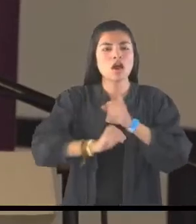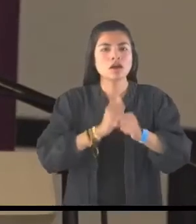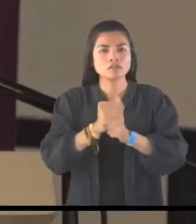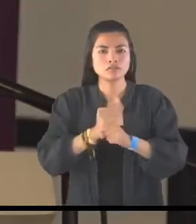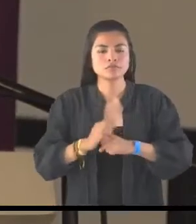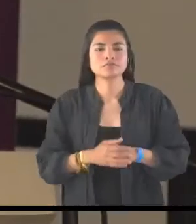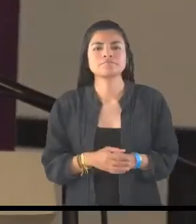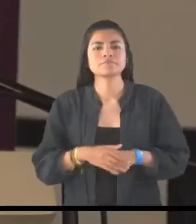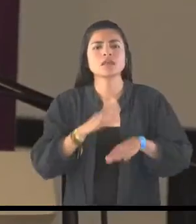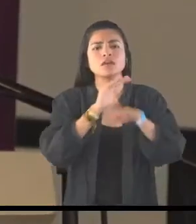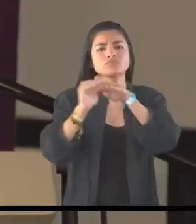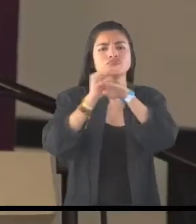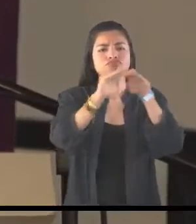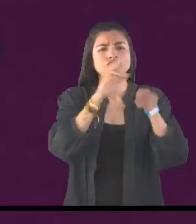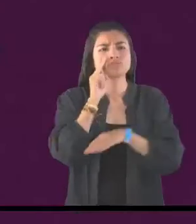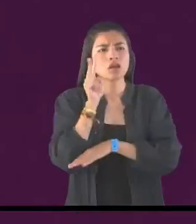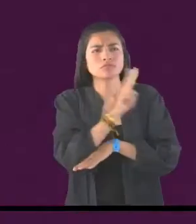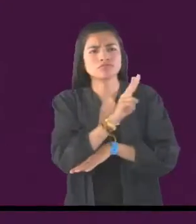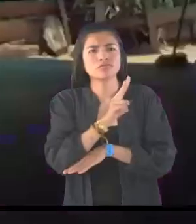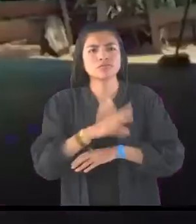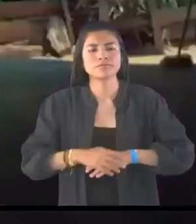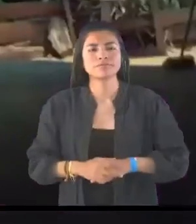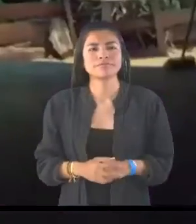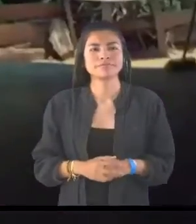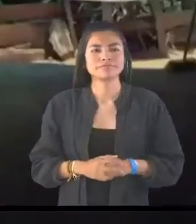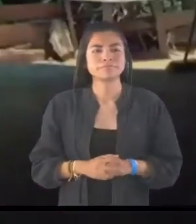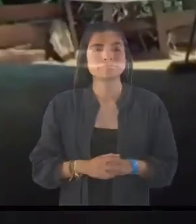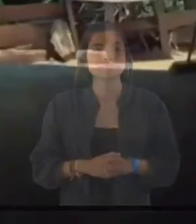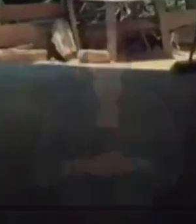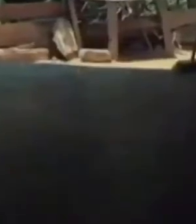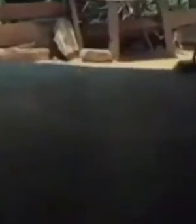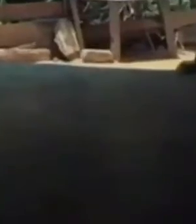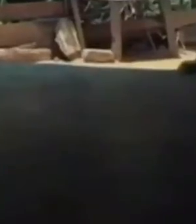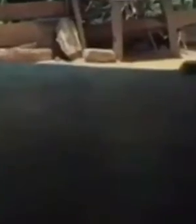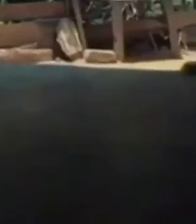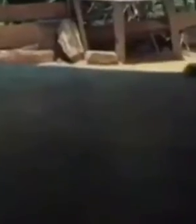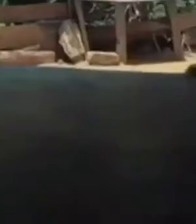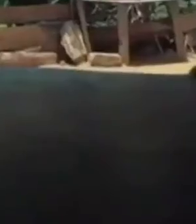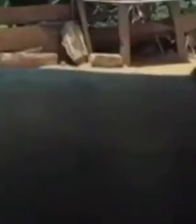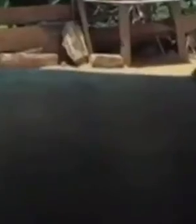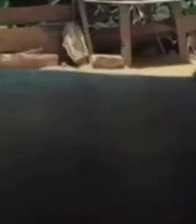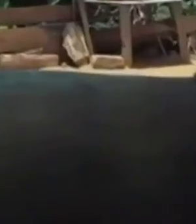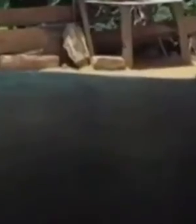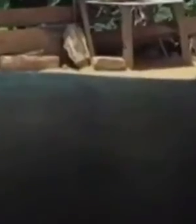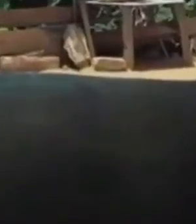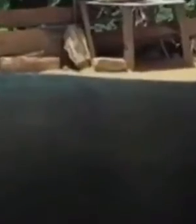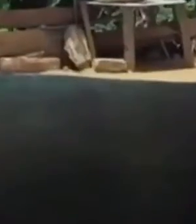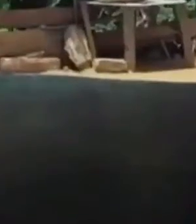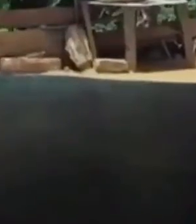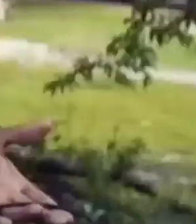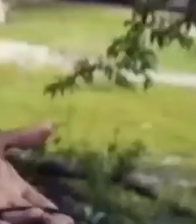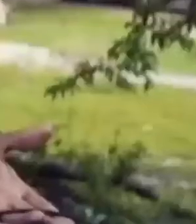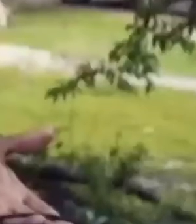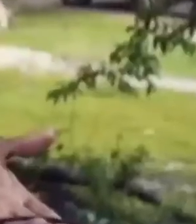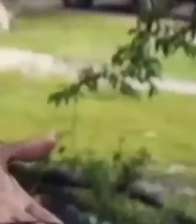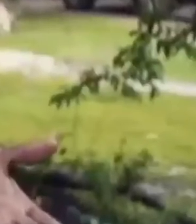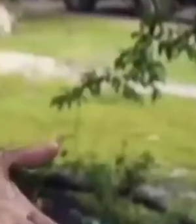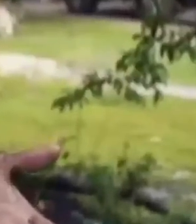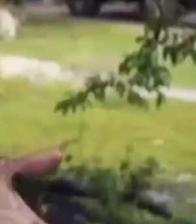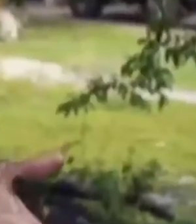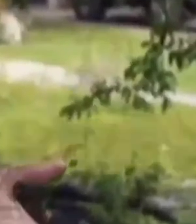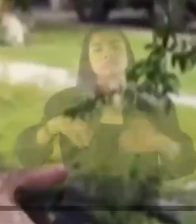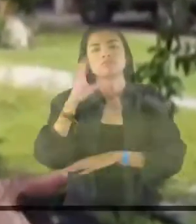catastróficas. Los invito a ver la siguiente pieza. Reparar a las más de 9 millones de víctimas que dejó el conflicto armado en Colombia